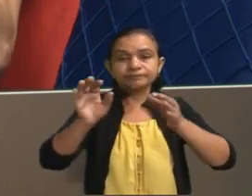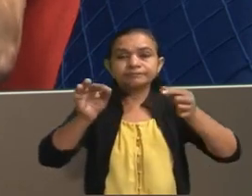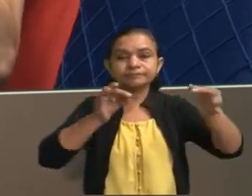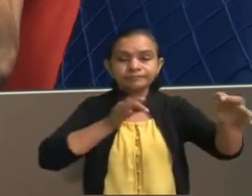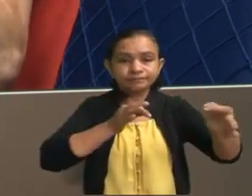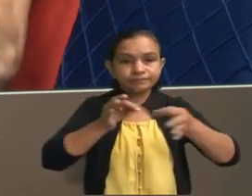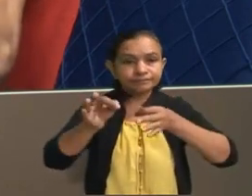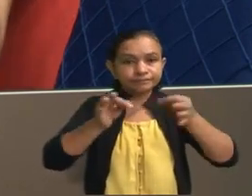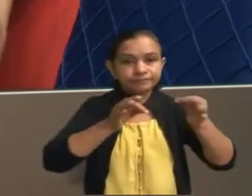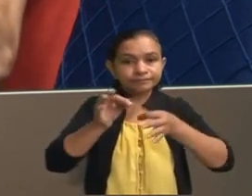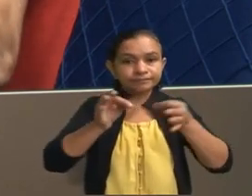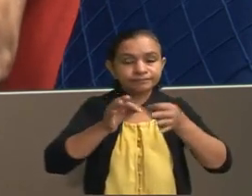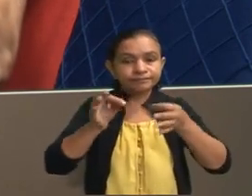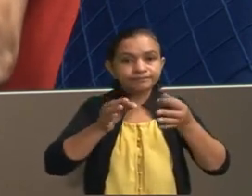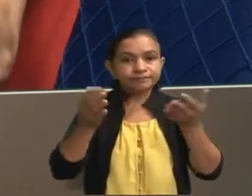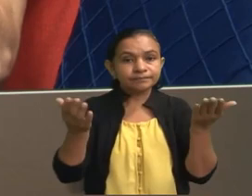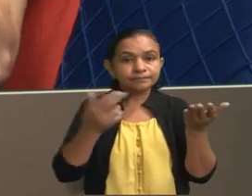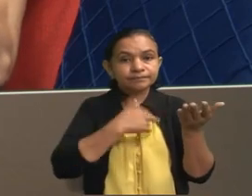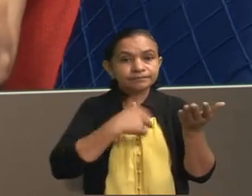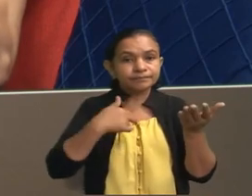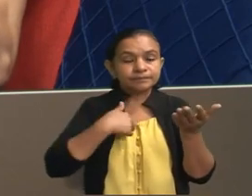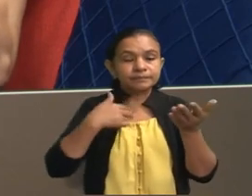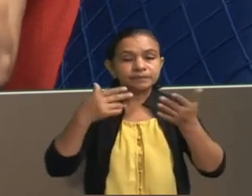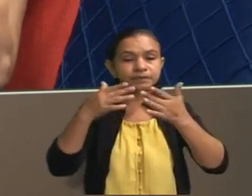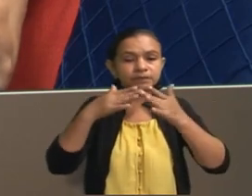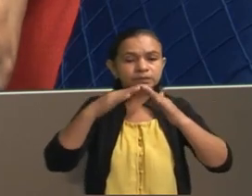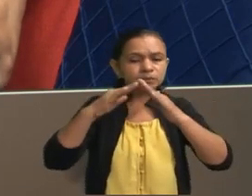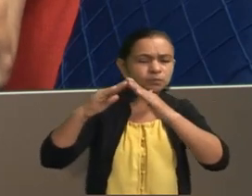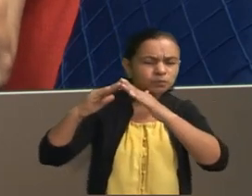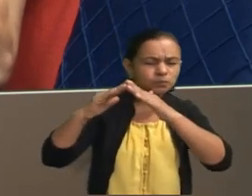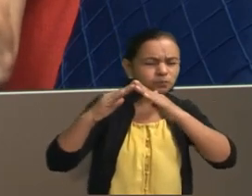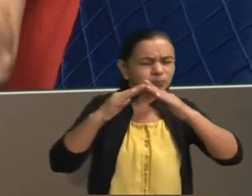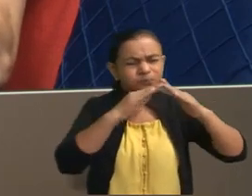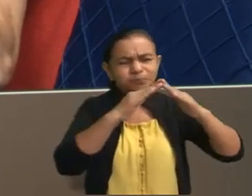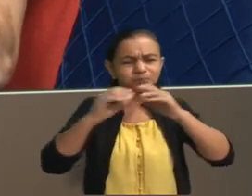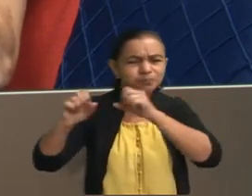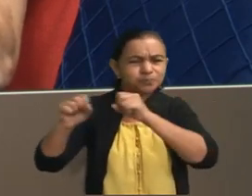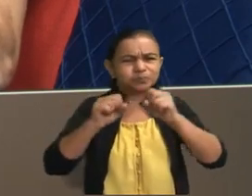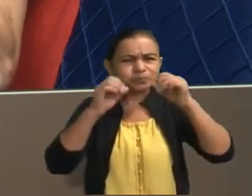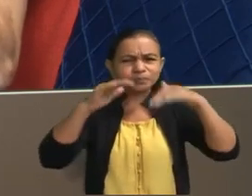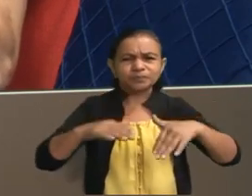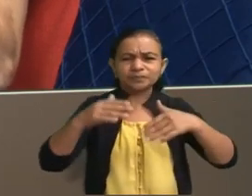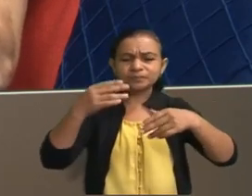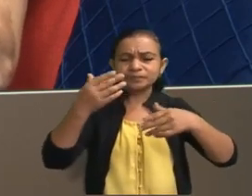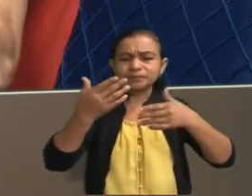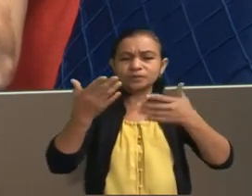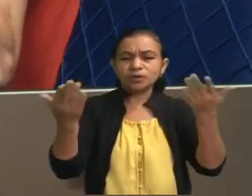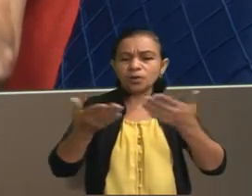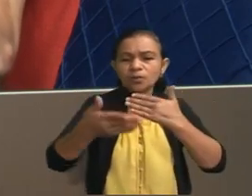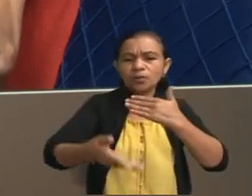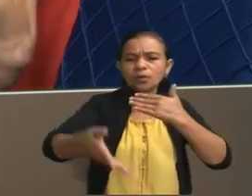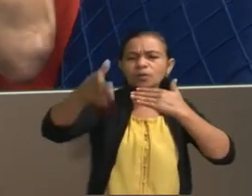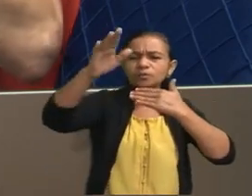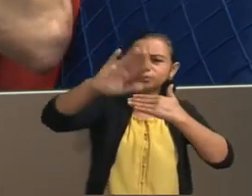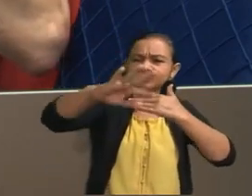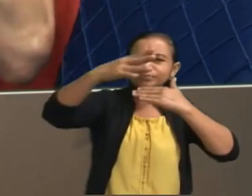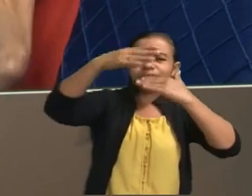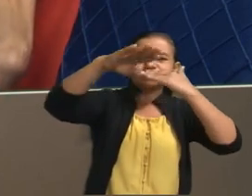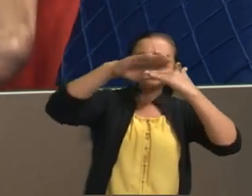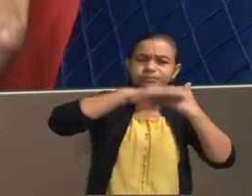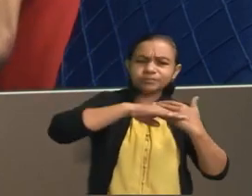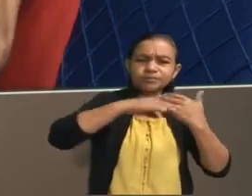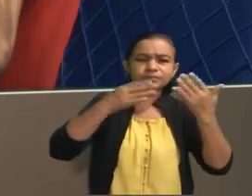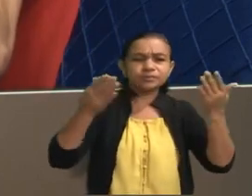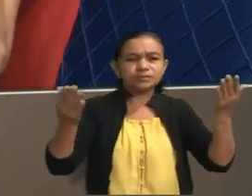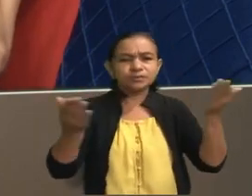explicamos qué pasaría en caso de un terremoto tan grande, cómo se genera el tsunami, la situación